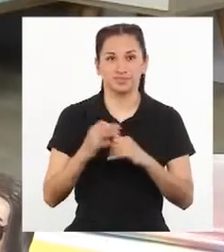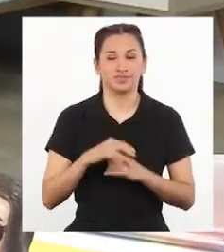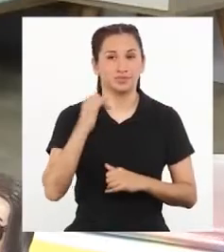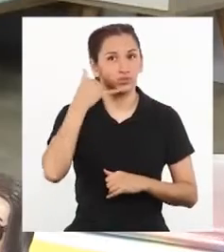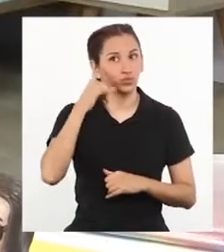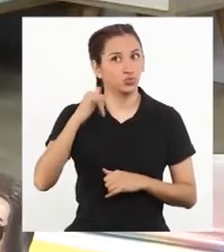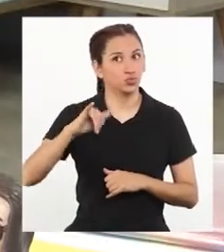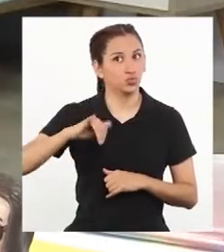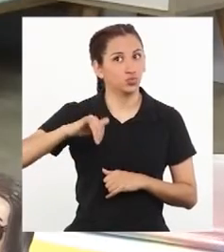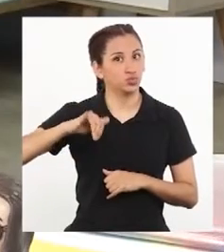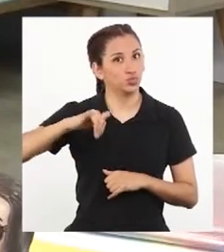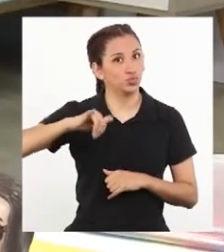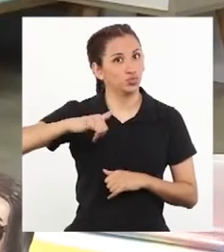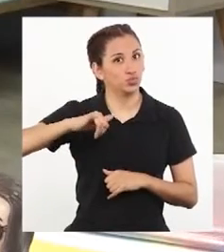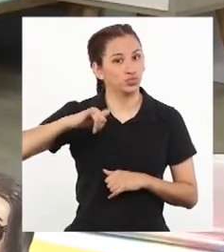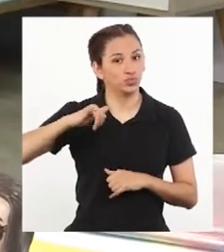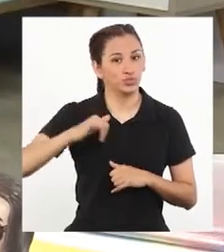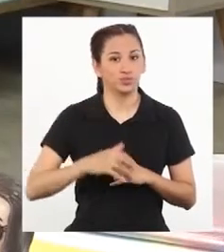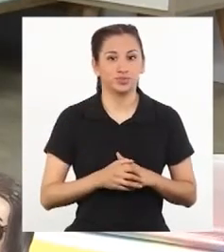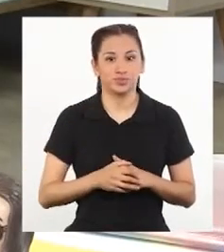¡Excelente!